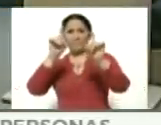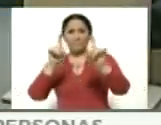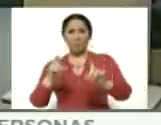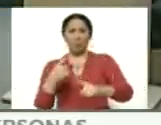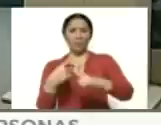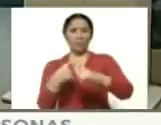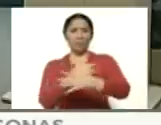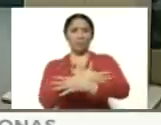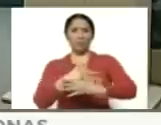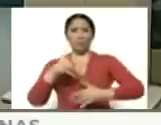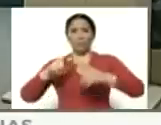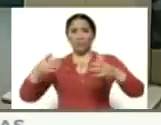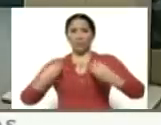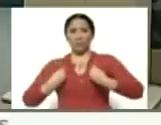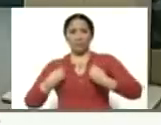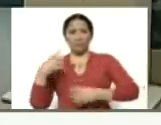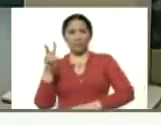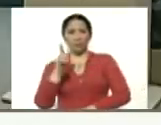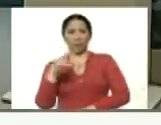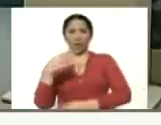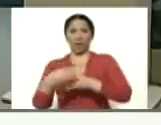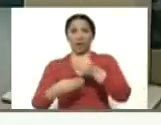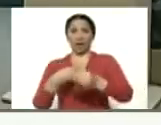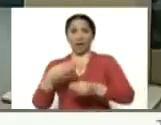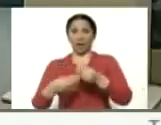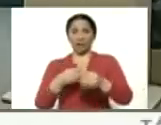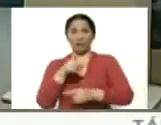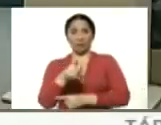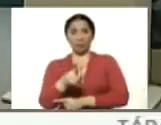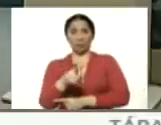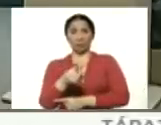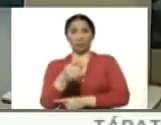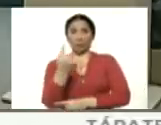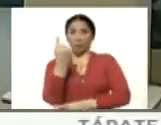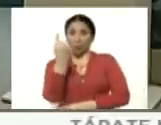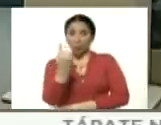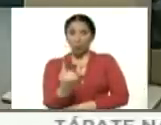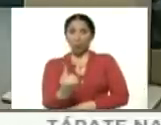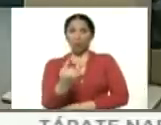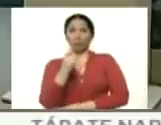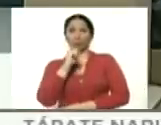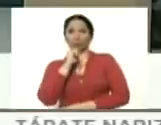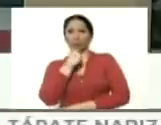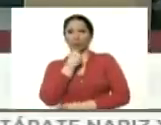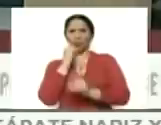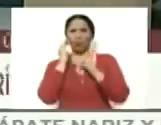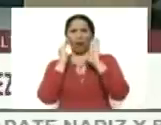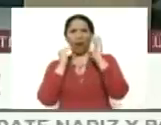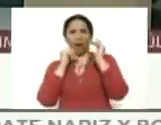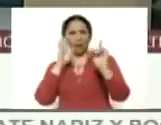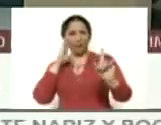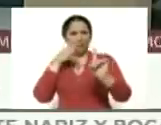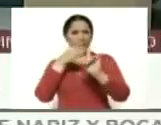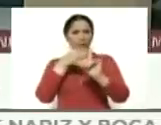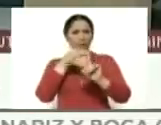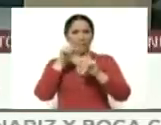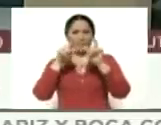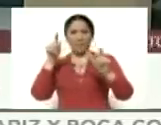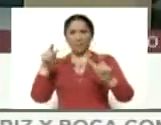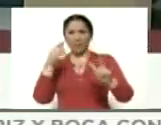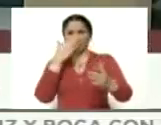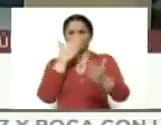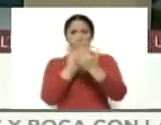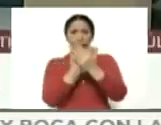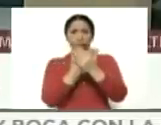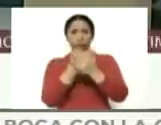de habitantes realiza. Y ese es uno de los secretos de la atención personalizada, directa,